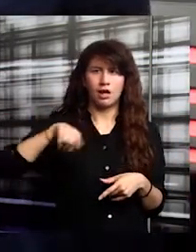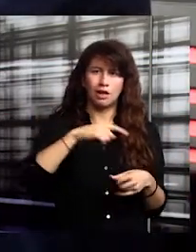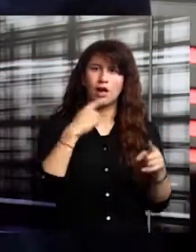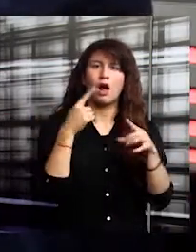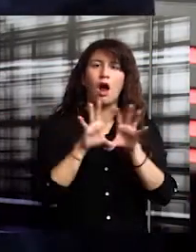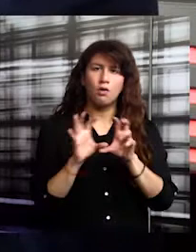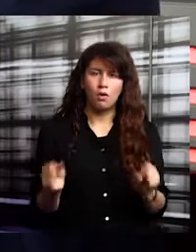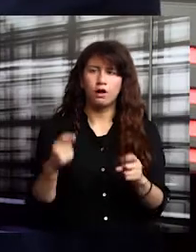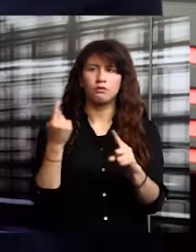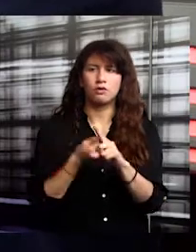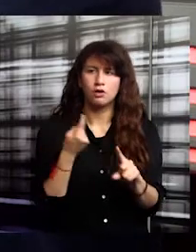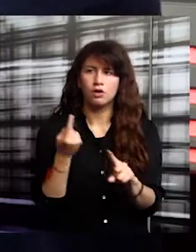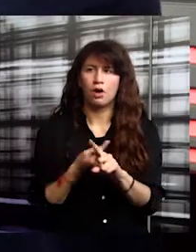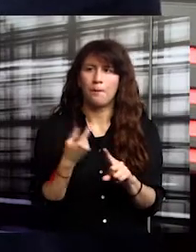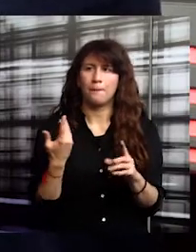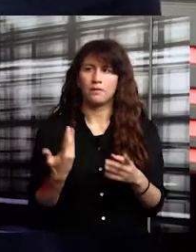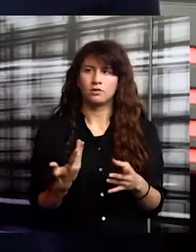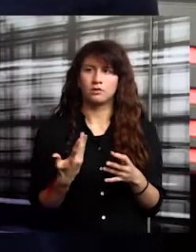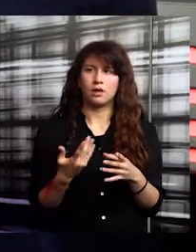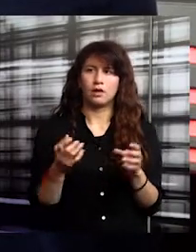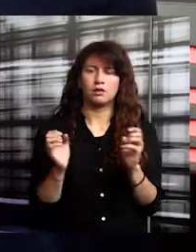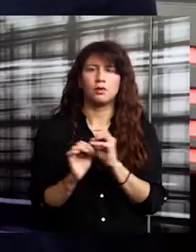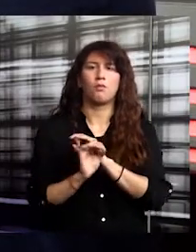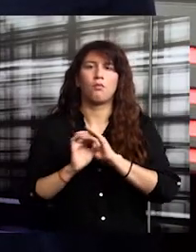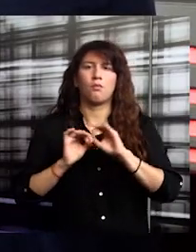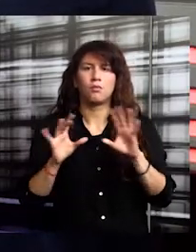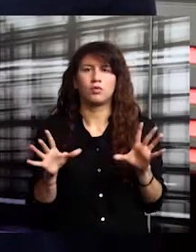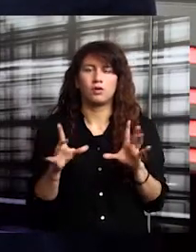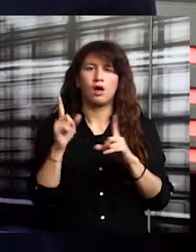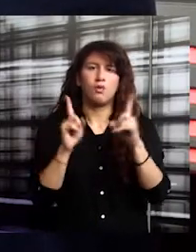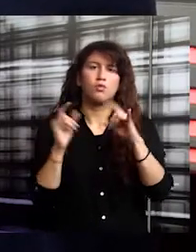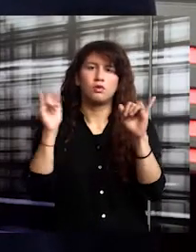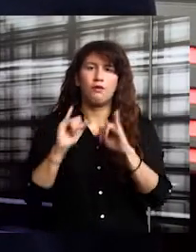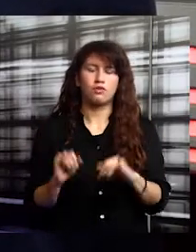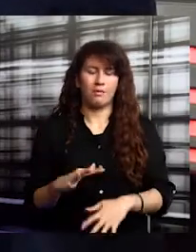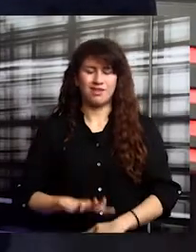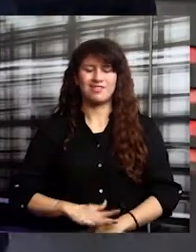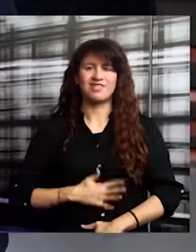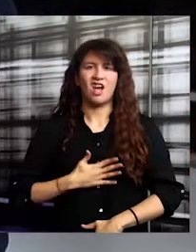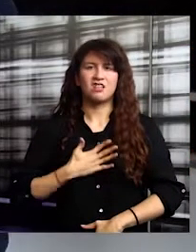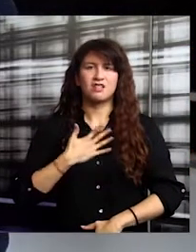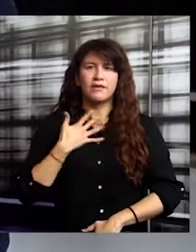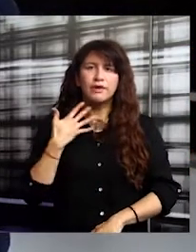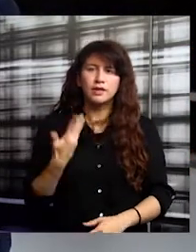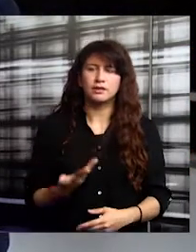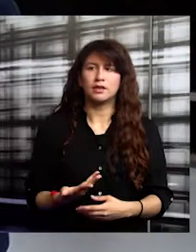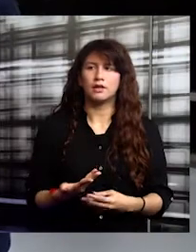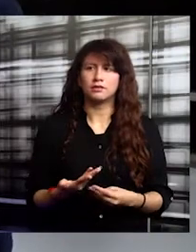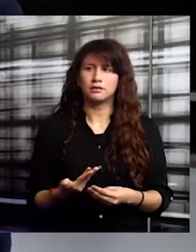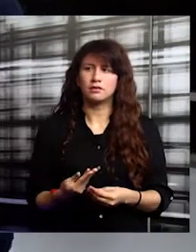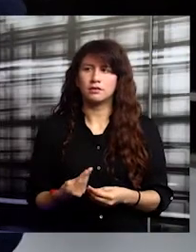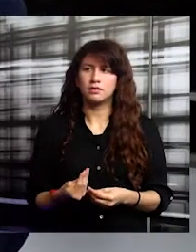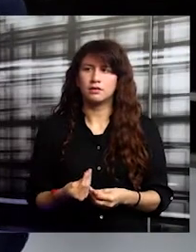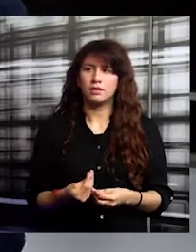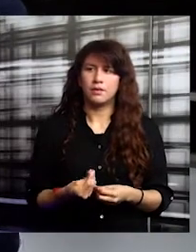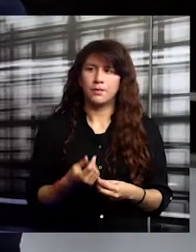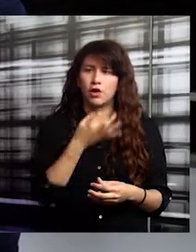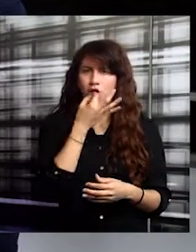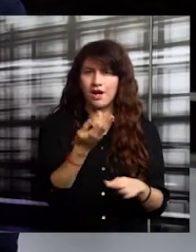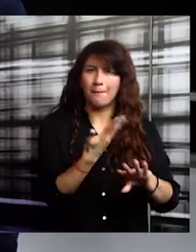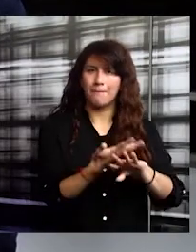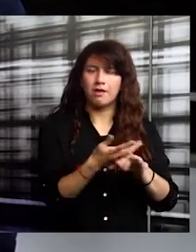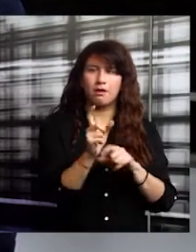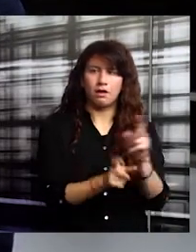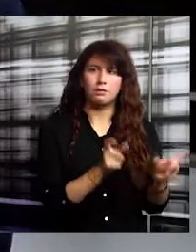manera sensibilizarse con lo que les pedía la gente. Pero es la comunidad, es la gente que